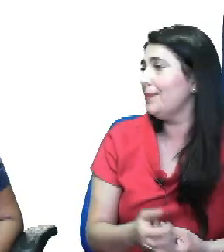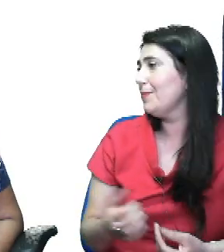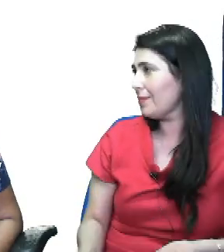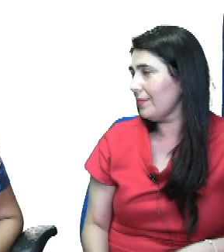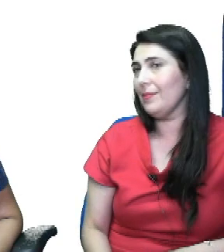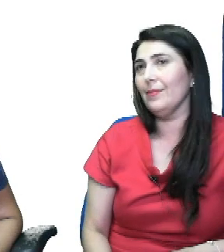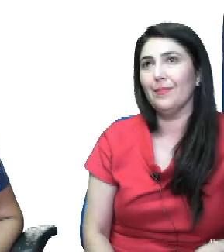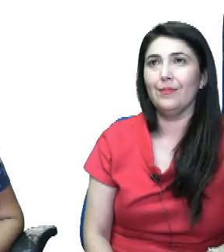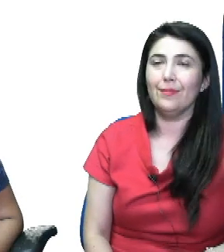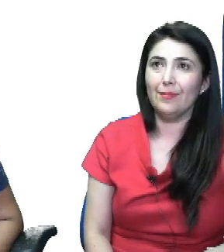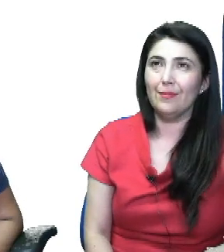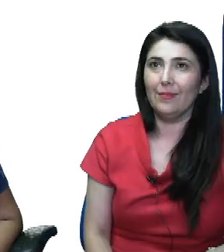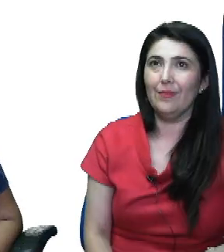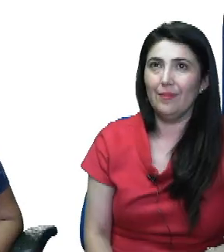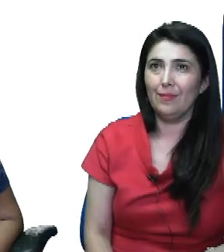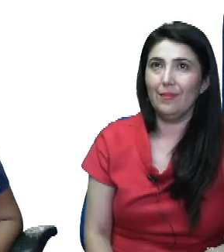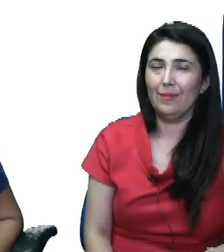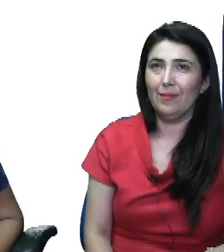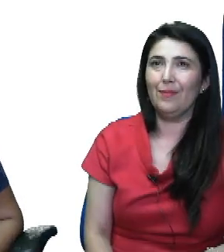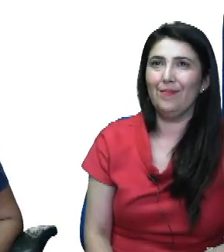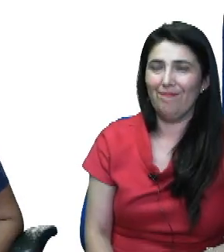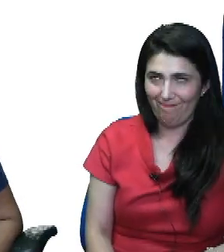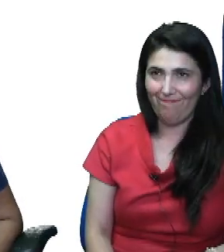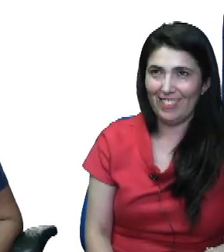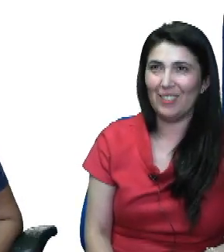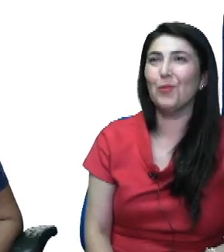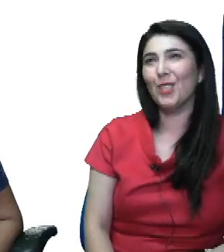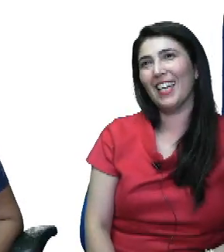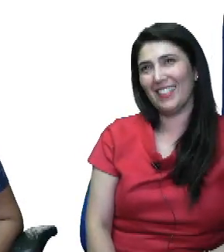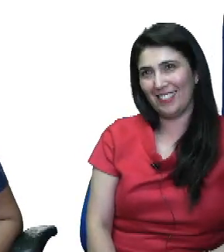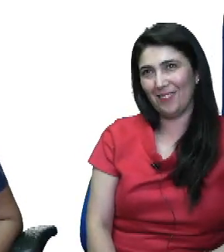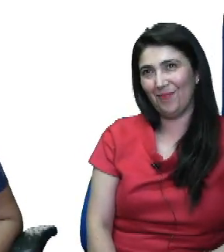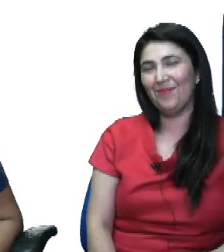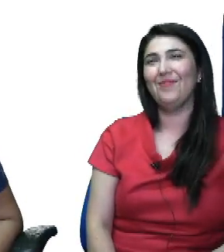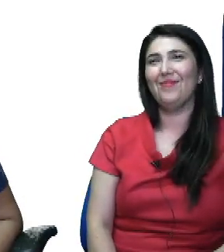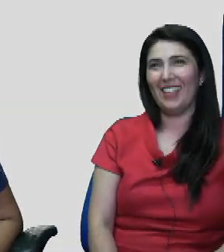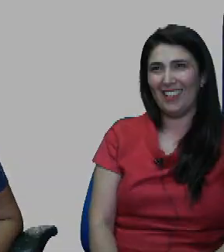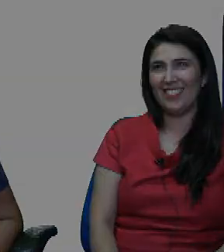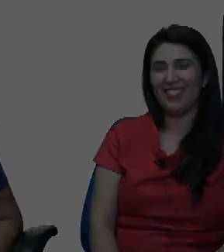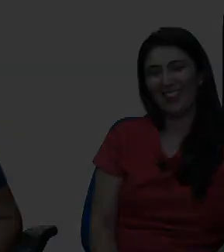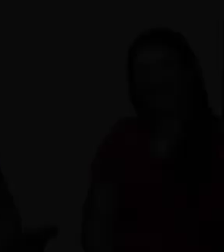paz.enguita@minsal.cl y belén.vargas@minsal.cl. Muchas gracias. Adiós. Adiós.